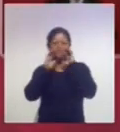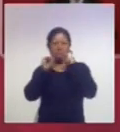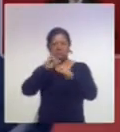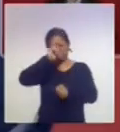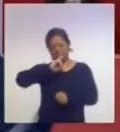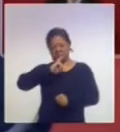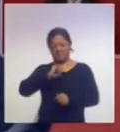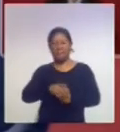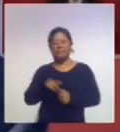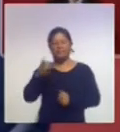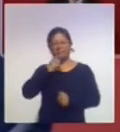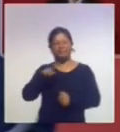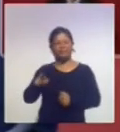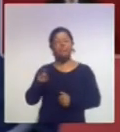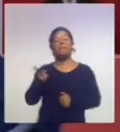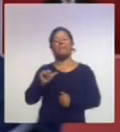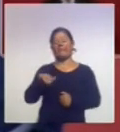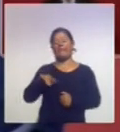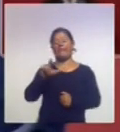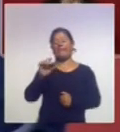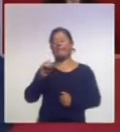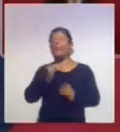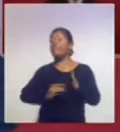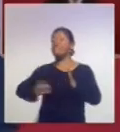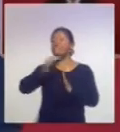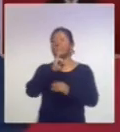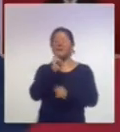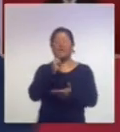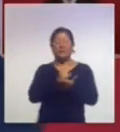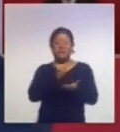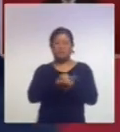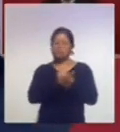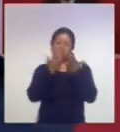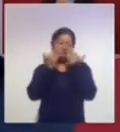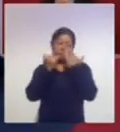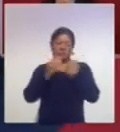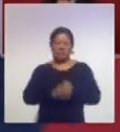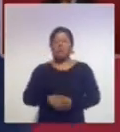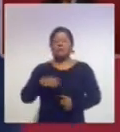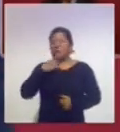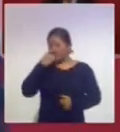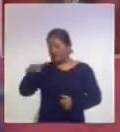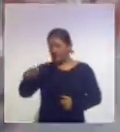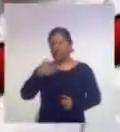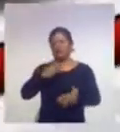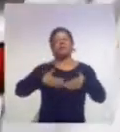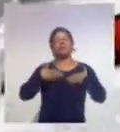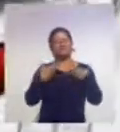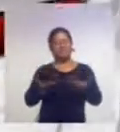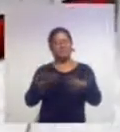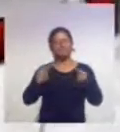Obrador reiteró que no habrá aumento de impuestos, que el gobierno va bien y pidió la confianza de los ciudadanos.